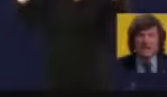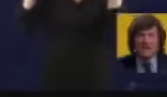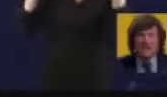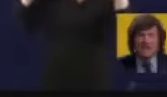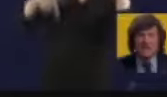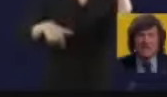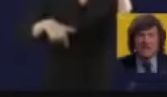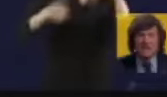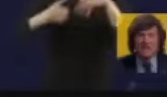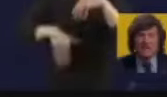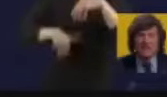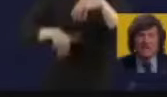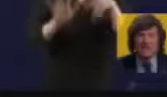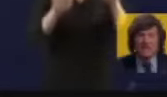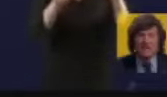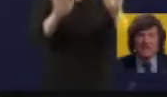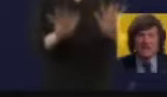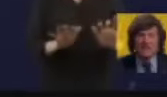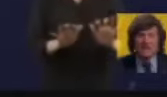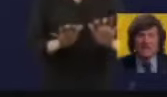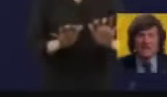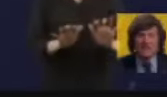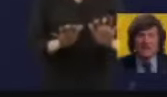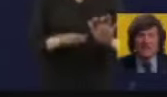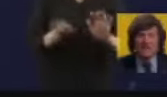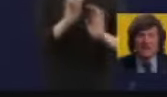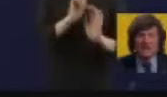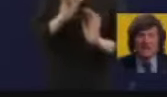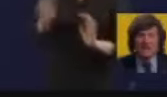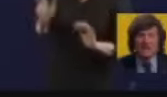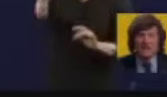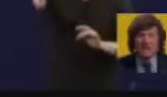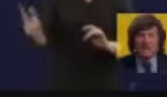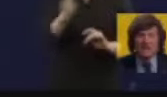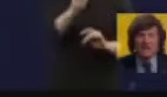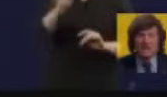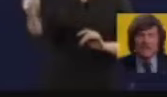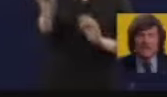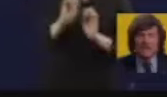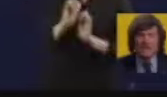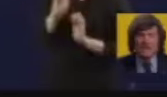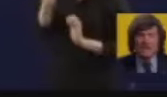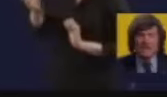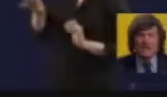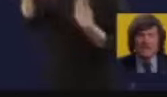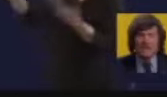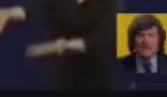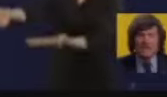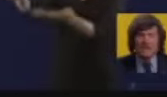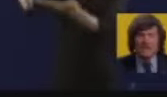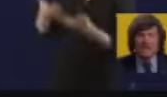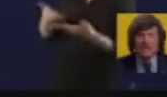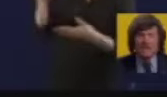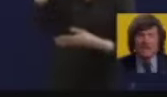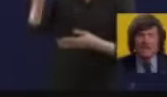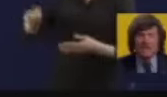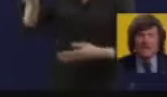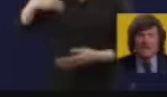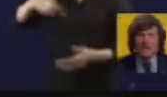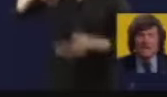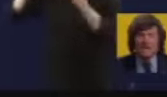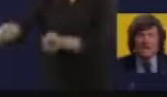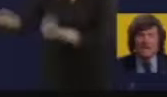carta a su santidad el Papa Francisco, invitándolo a visitar la República